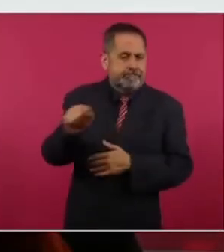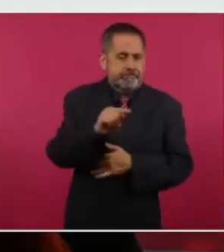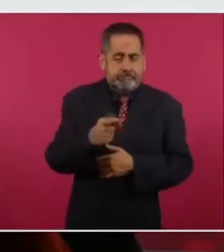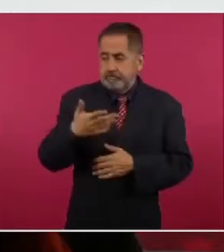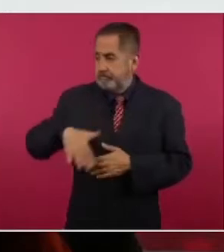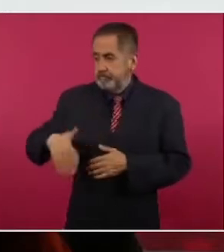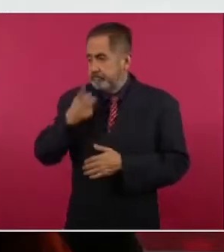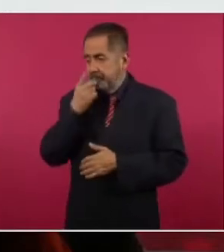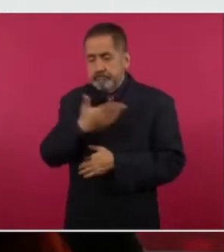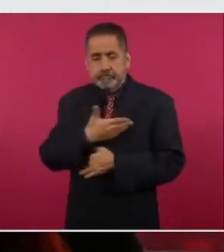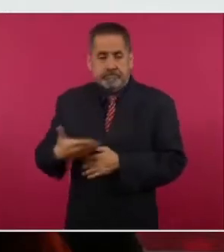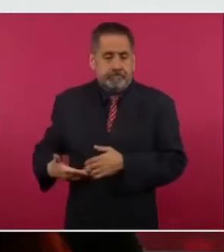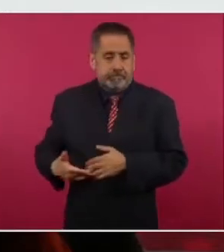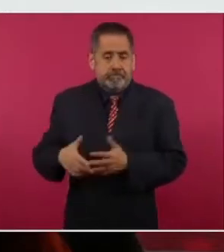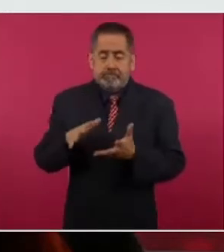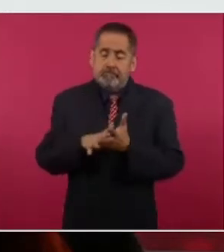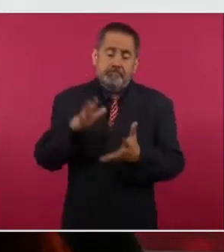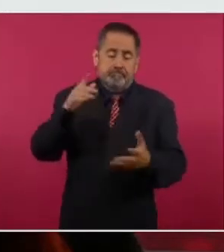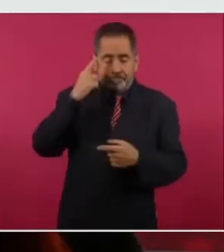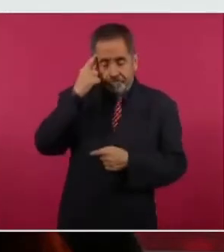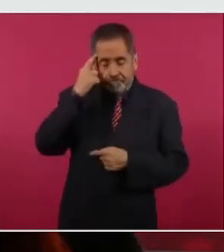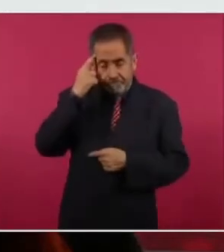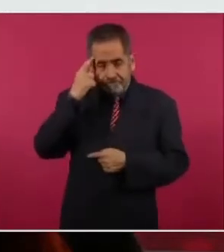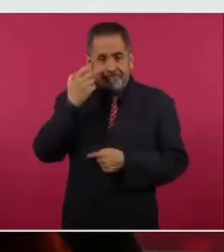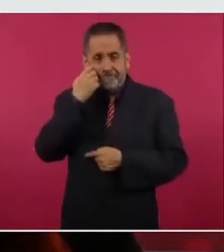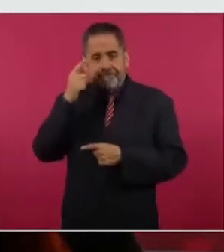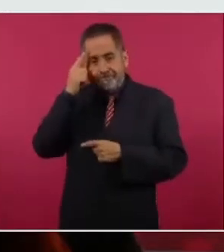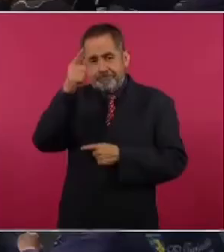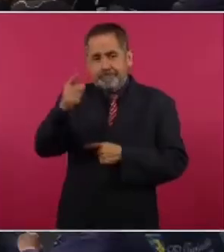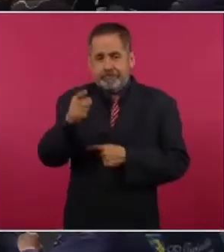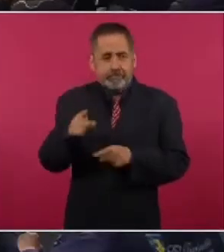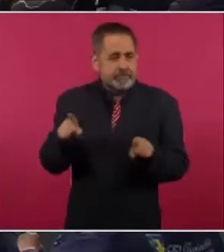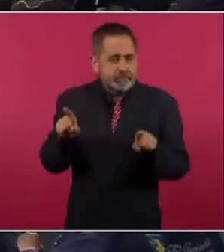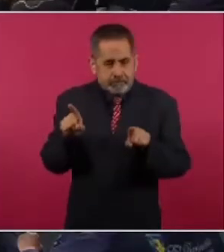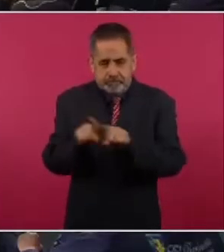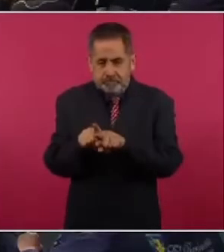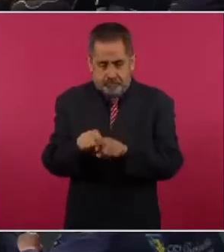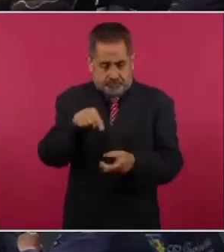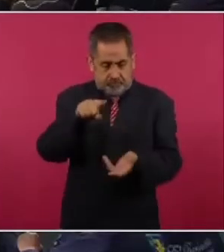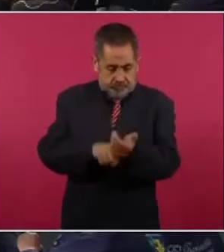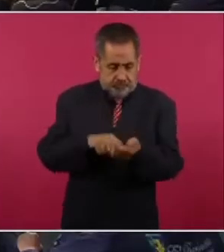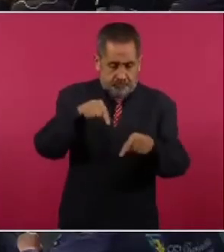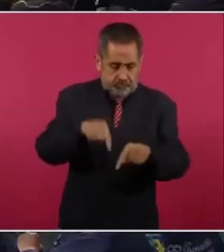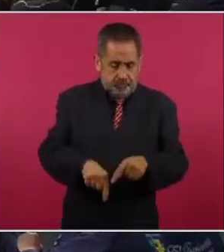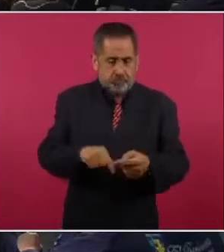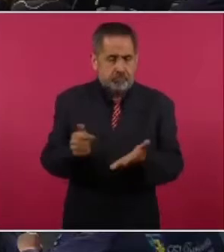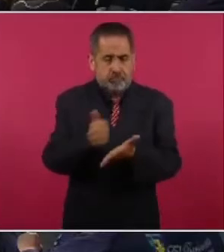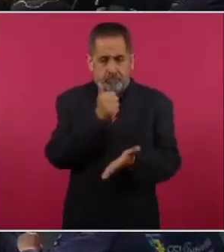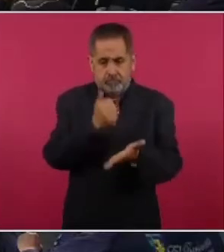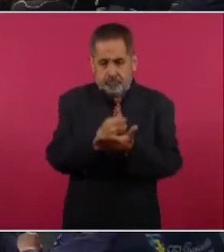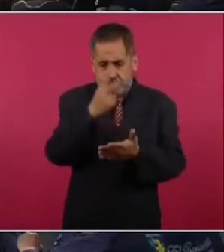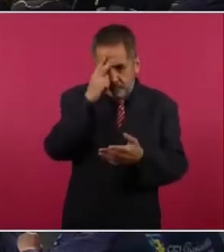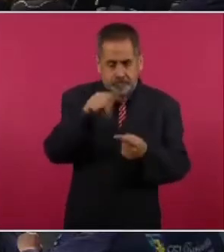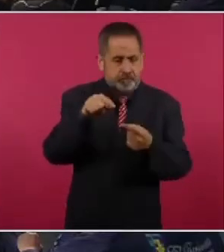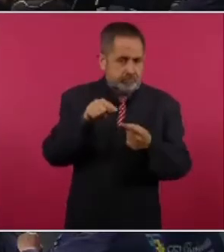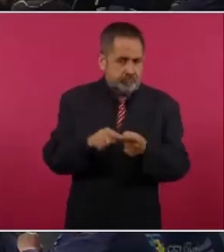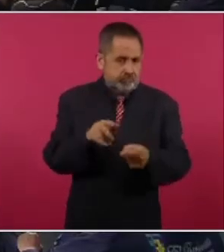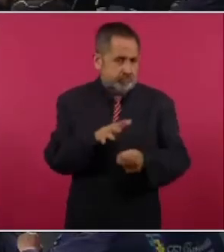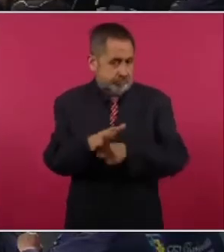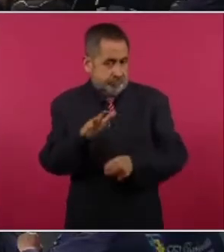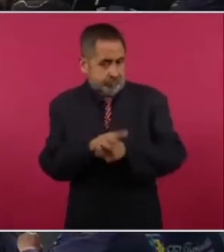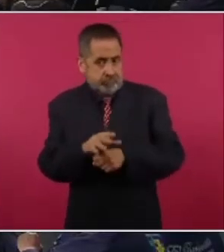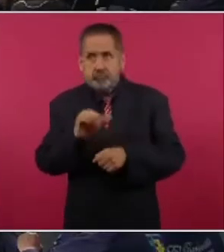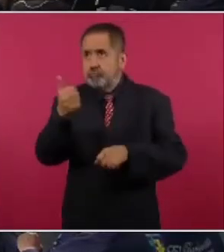presidente, la aspiración, el reto es que la misma calidad que se tiene, lo mismo en SINSAE o en